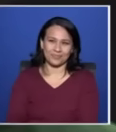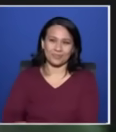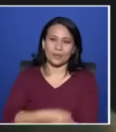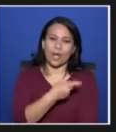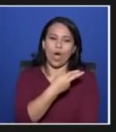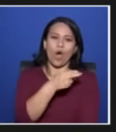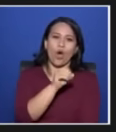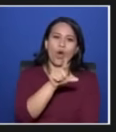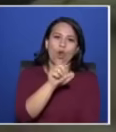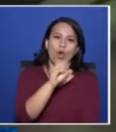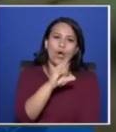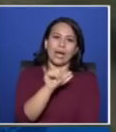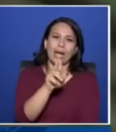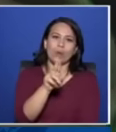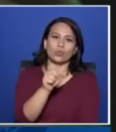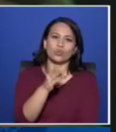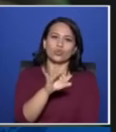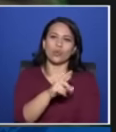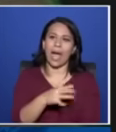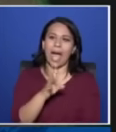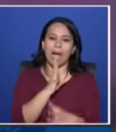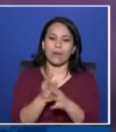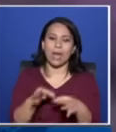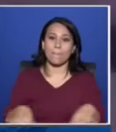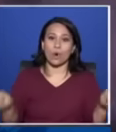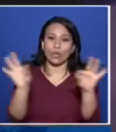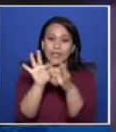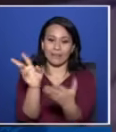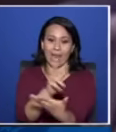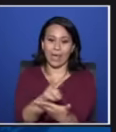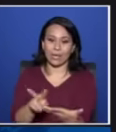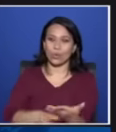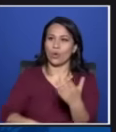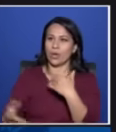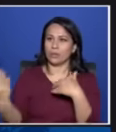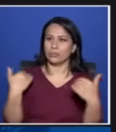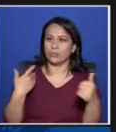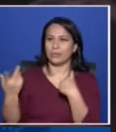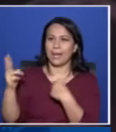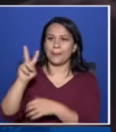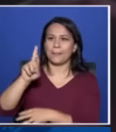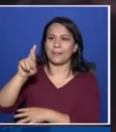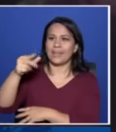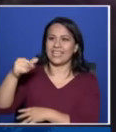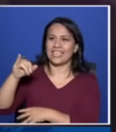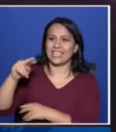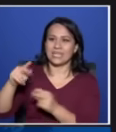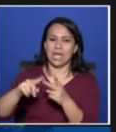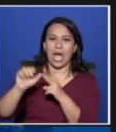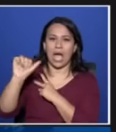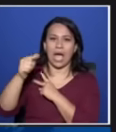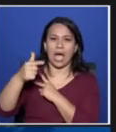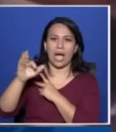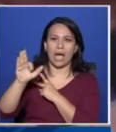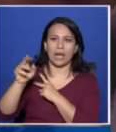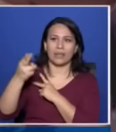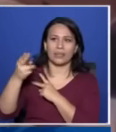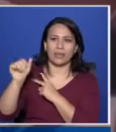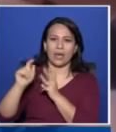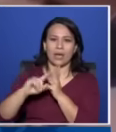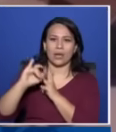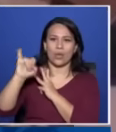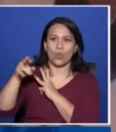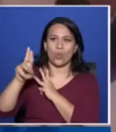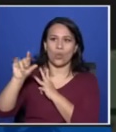Una obra que habla de la importancia de la lectura, con personajes como Virginia Woolf, Agatha Christie, Julio Verne